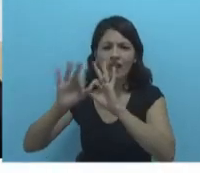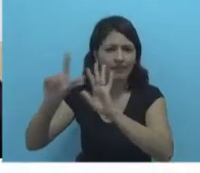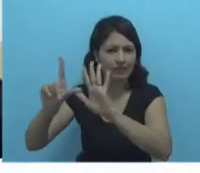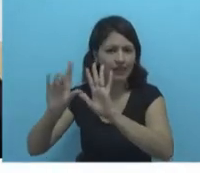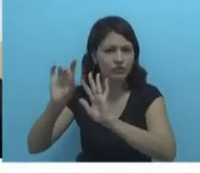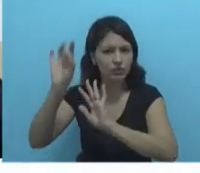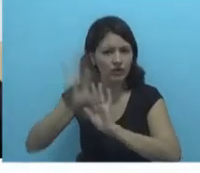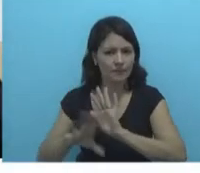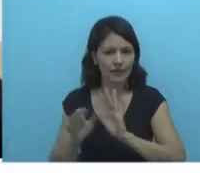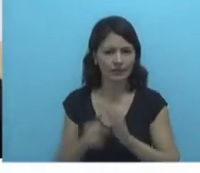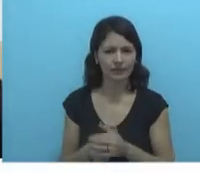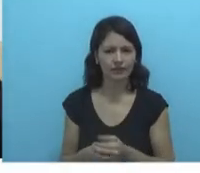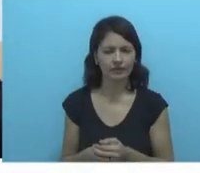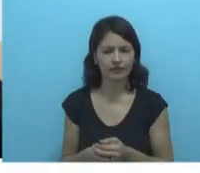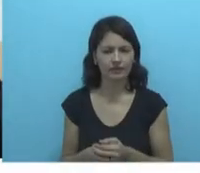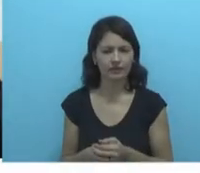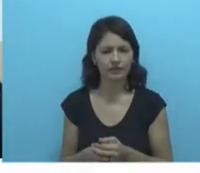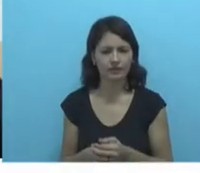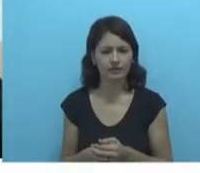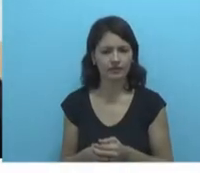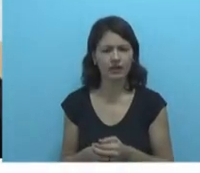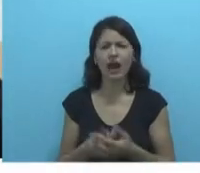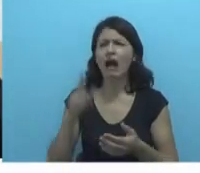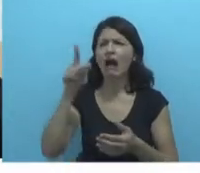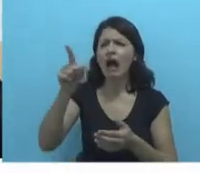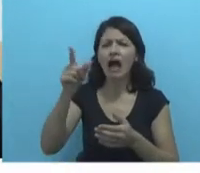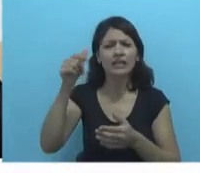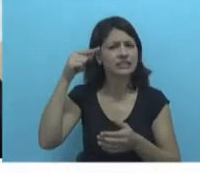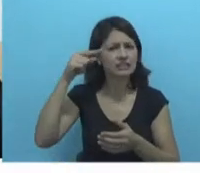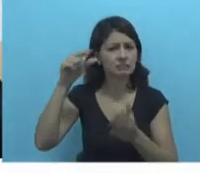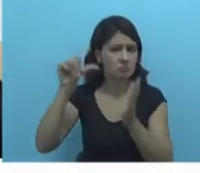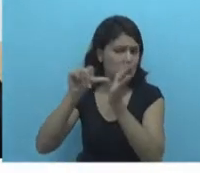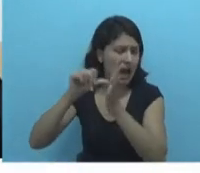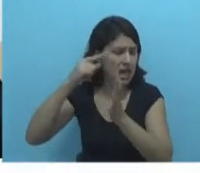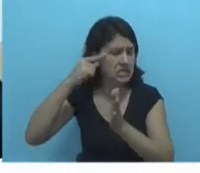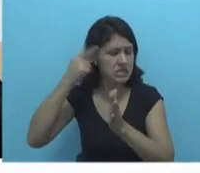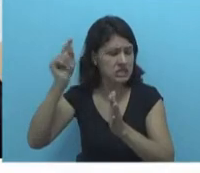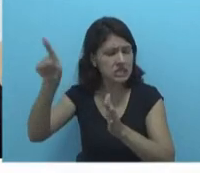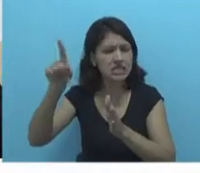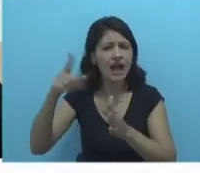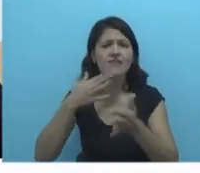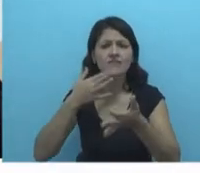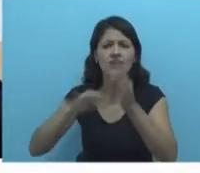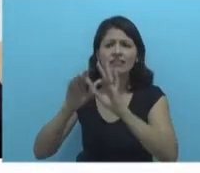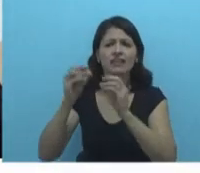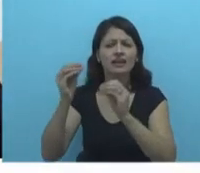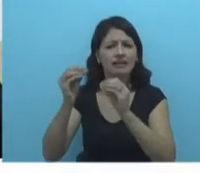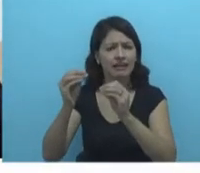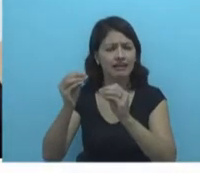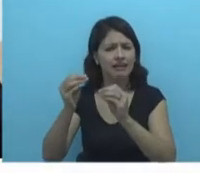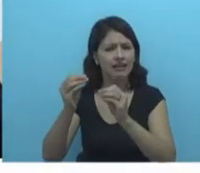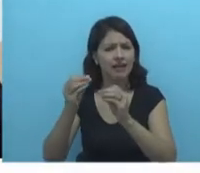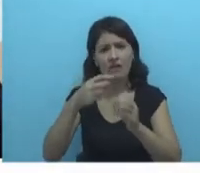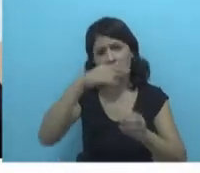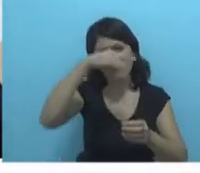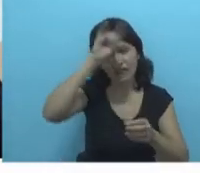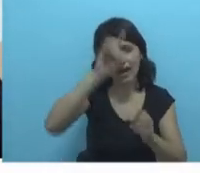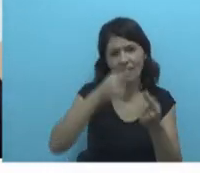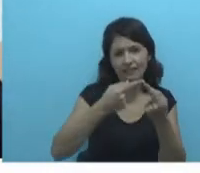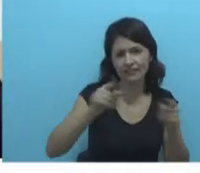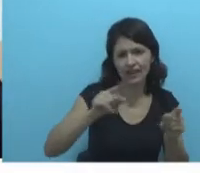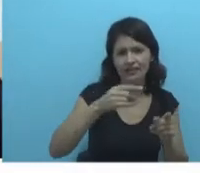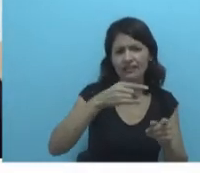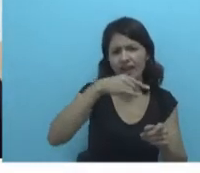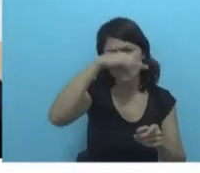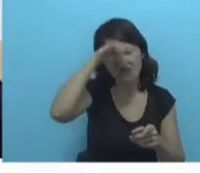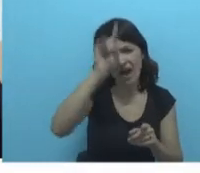mandamos vaca de conserva. Vaca de conserva, vaca que el mercado argentino no consume. O